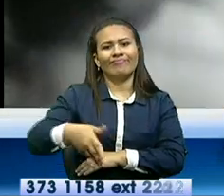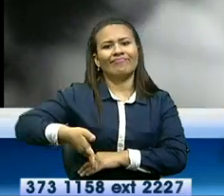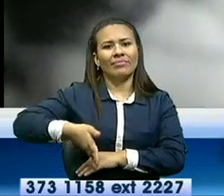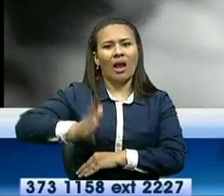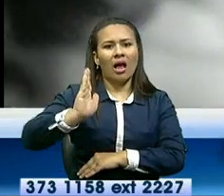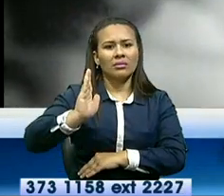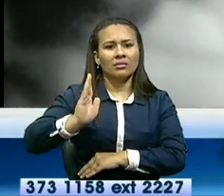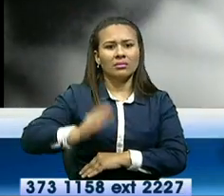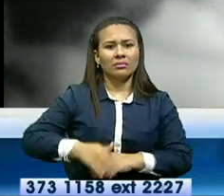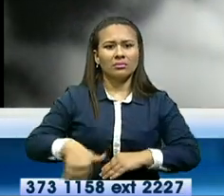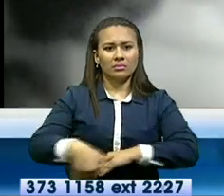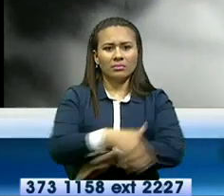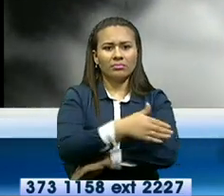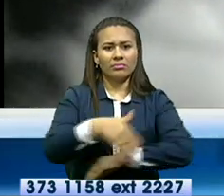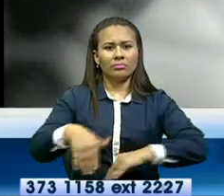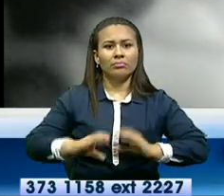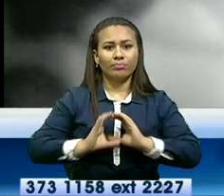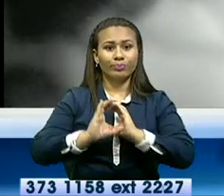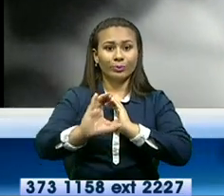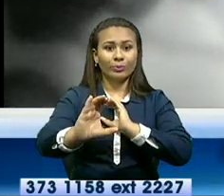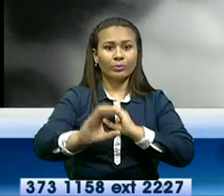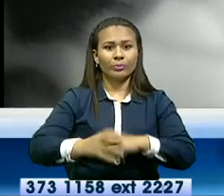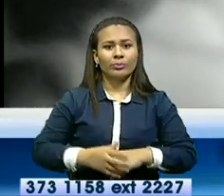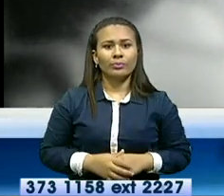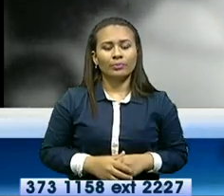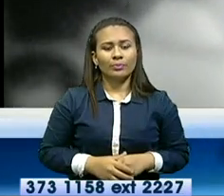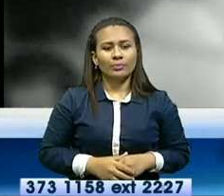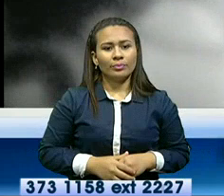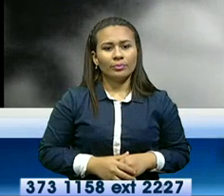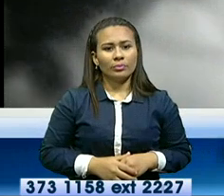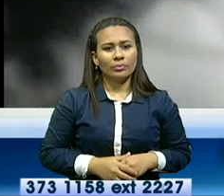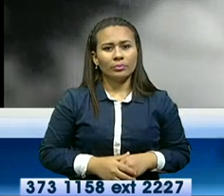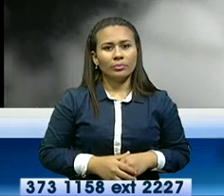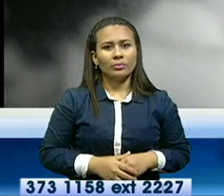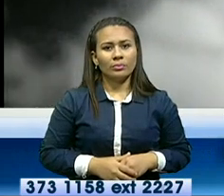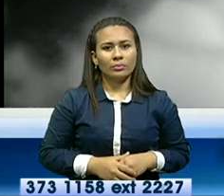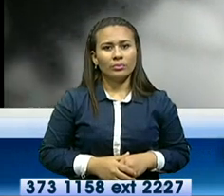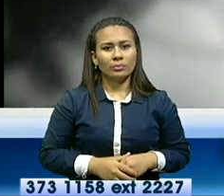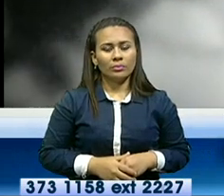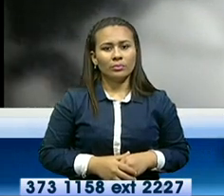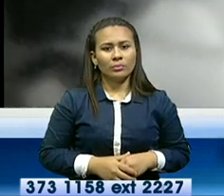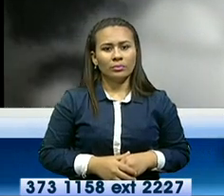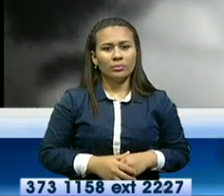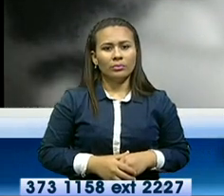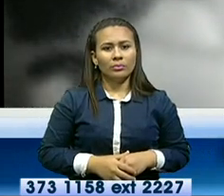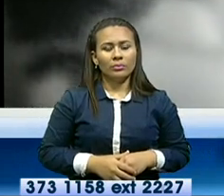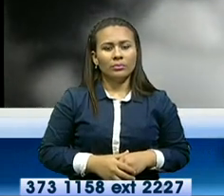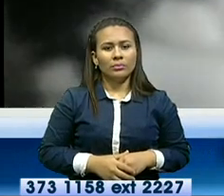Espera, espera, espera, espera.